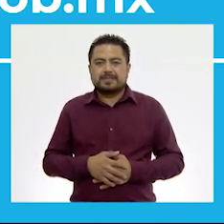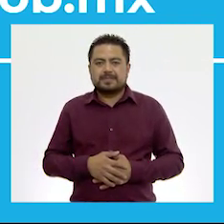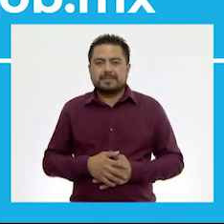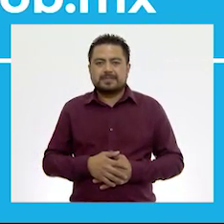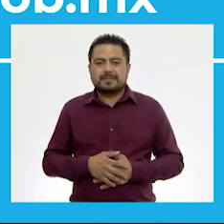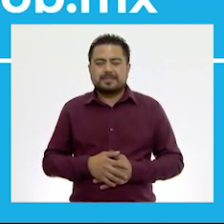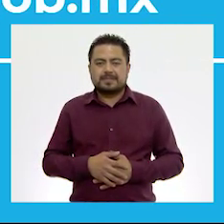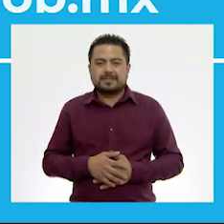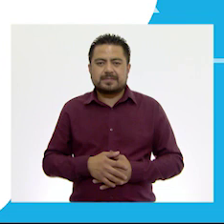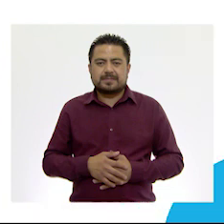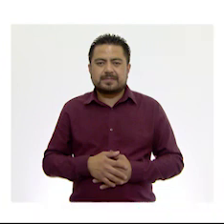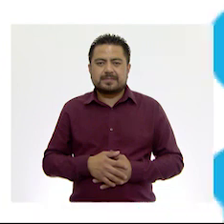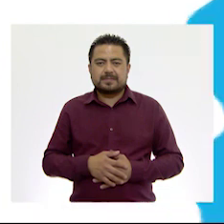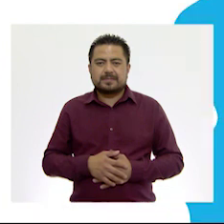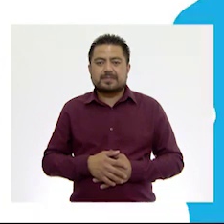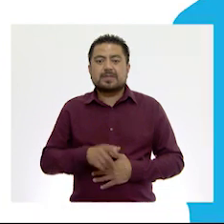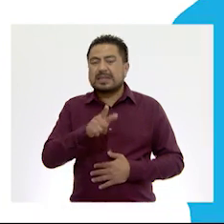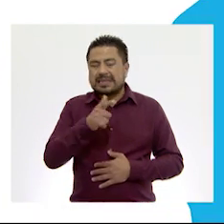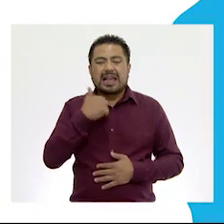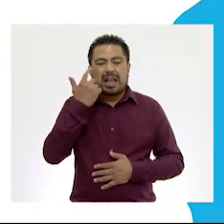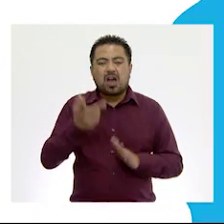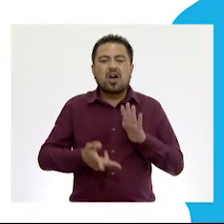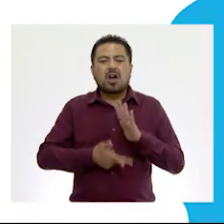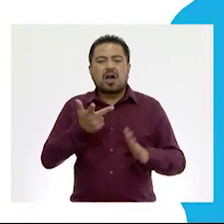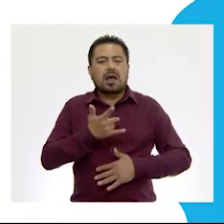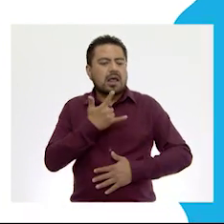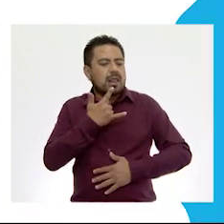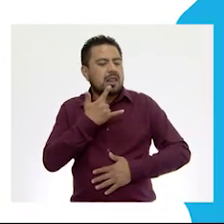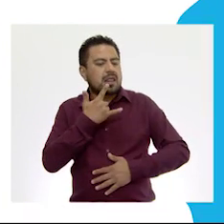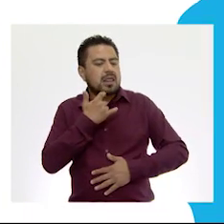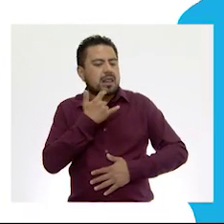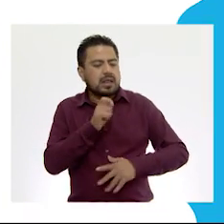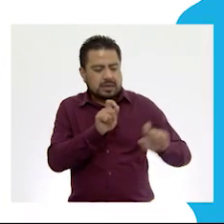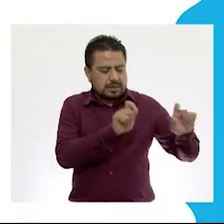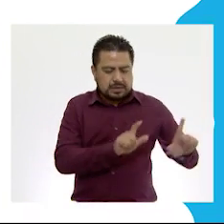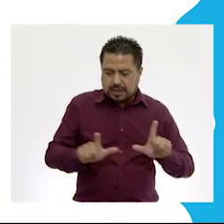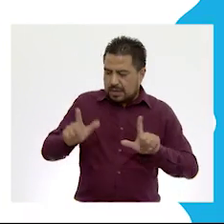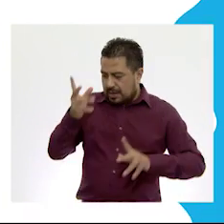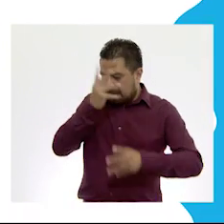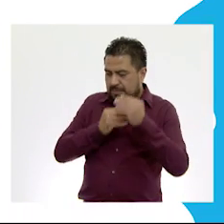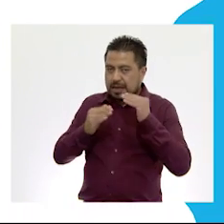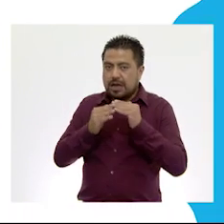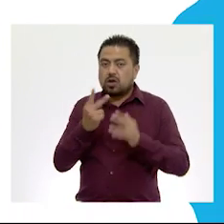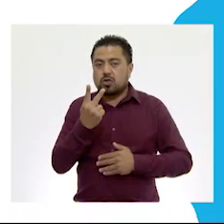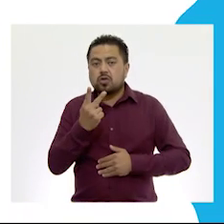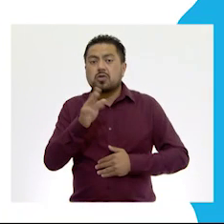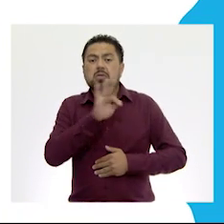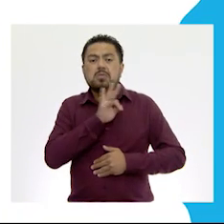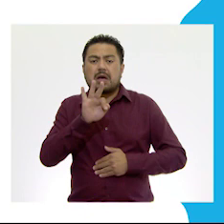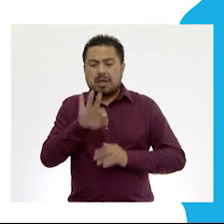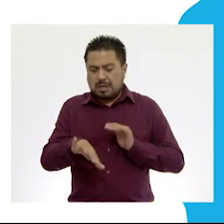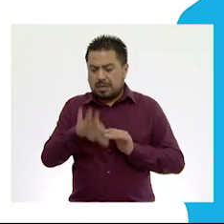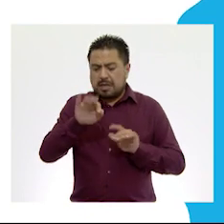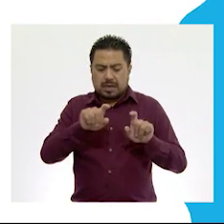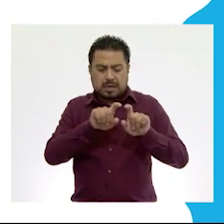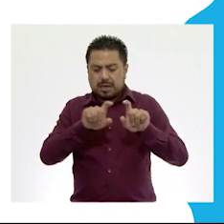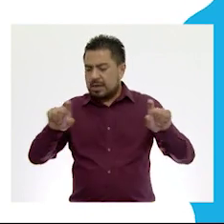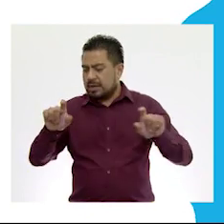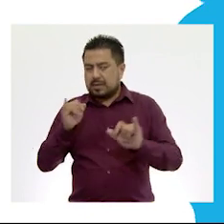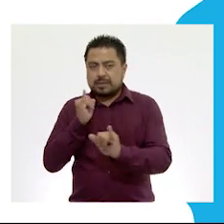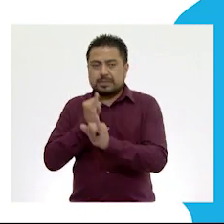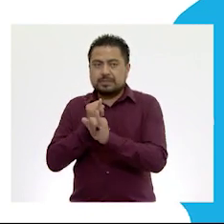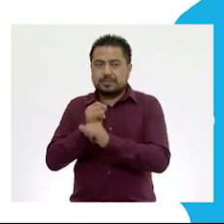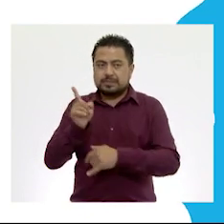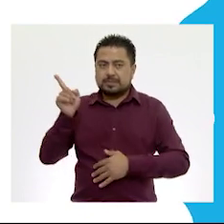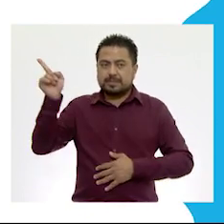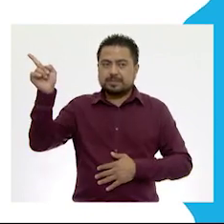conaliteg.cep.gov.mx. Si quieres volver a ver los programas de Aprende en Casa 2, los puedes encontrar en la